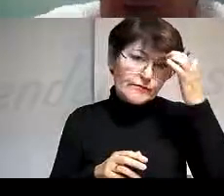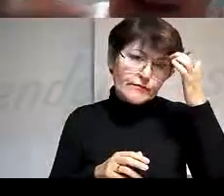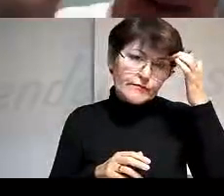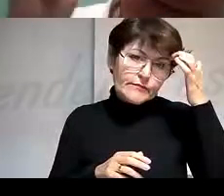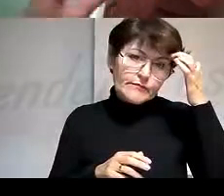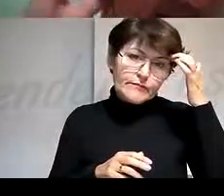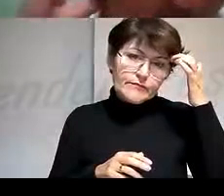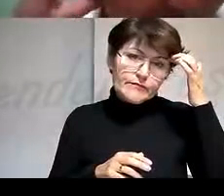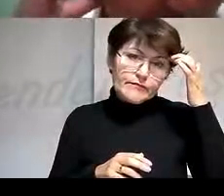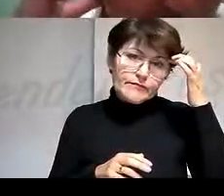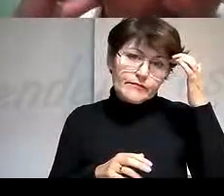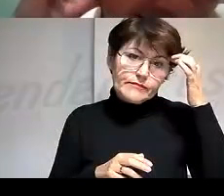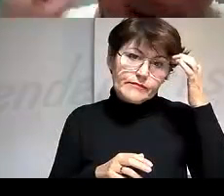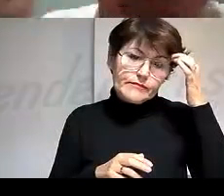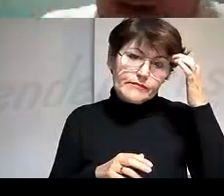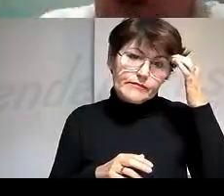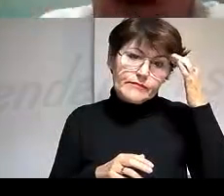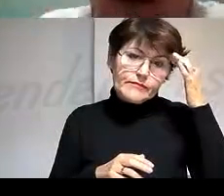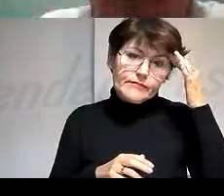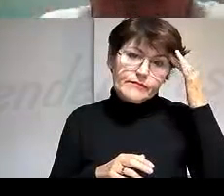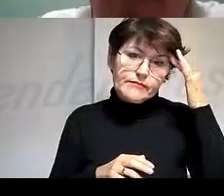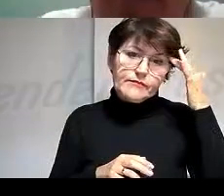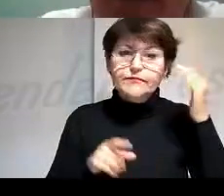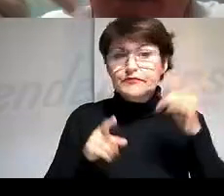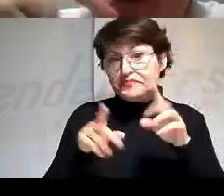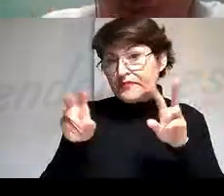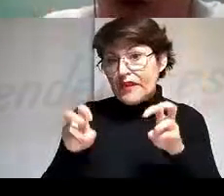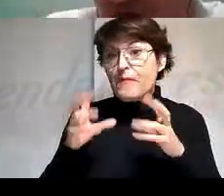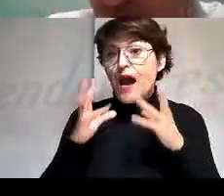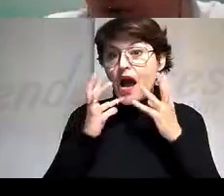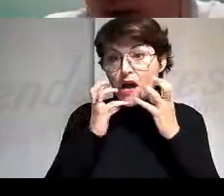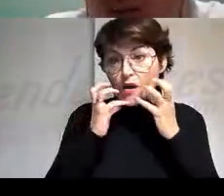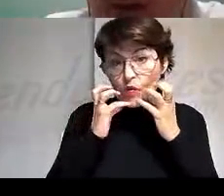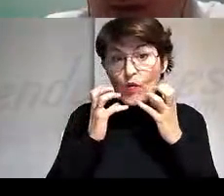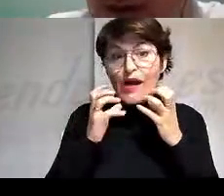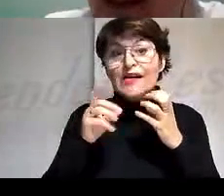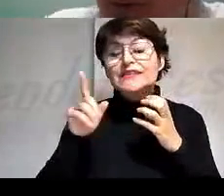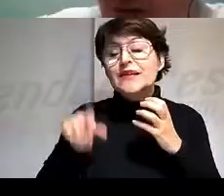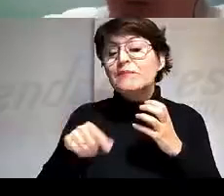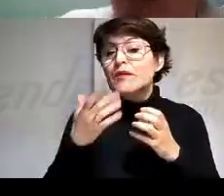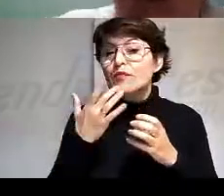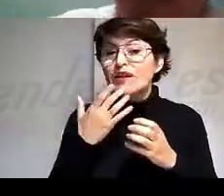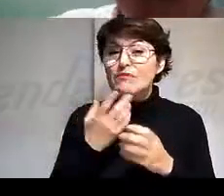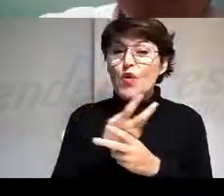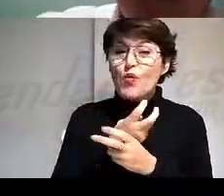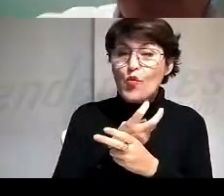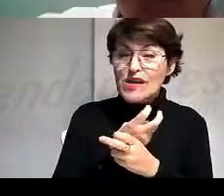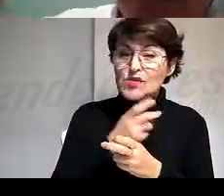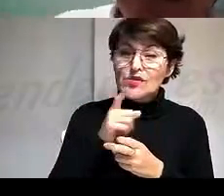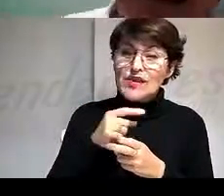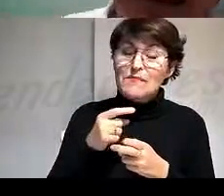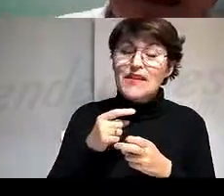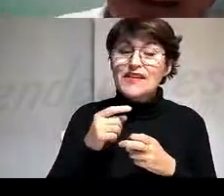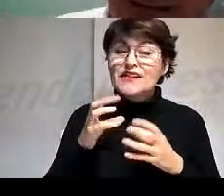Vale, la deficiencia de colágeno genera pues, arrugas, flacidez, osteoporosis, porque como comentábamos también forma parte de